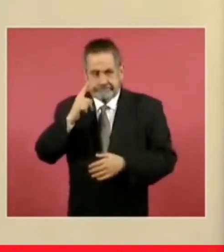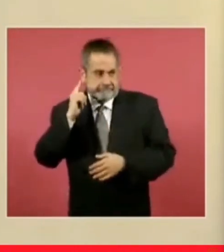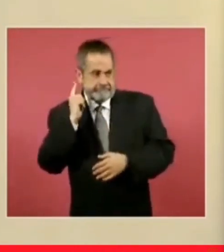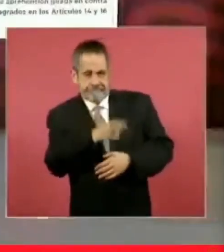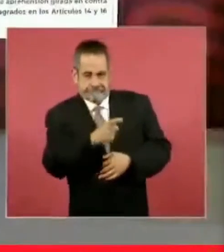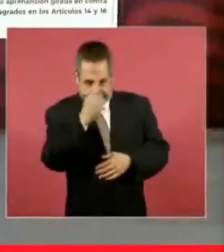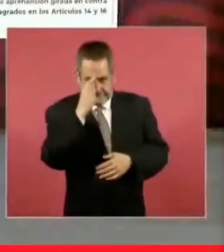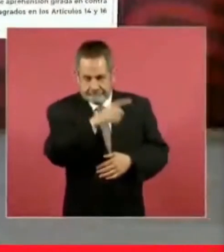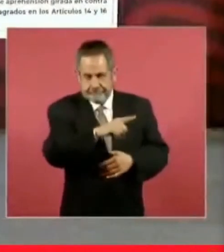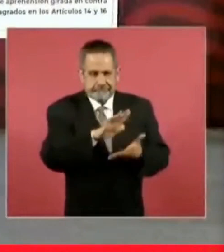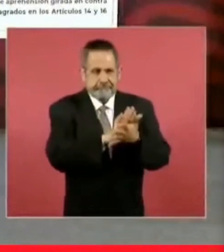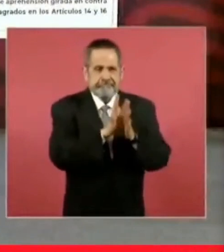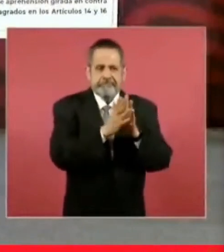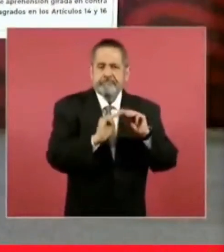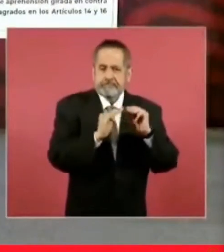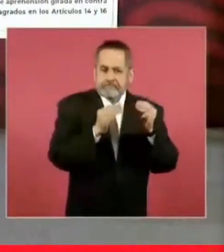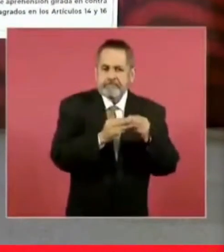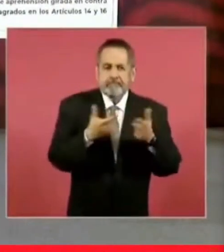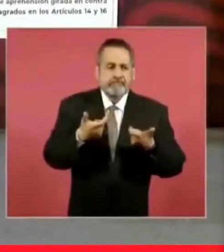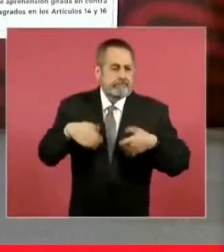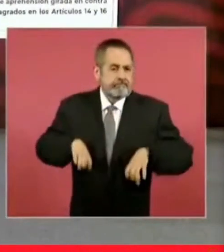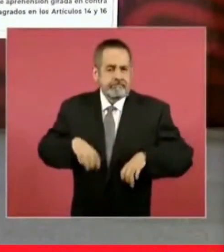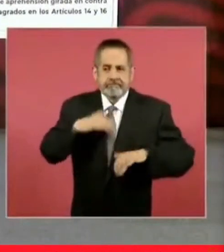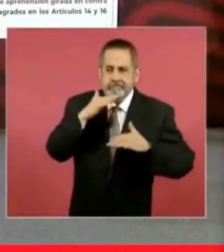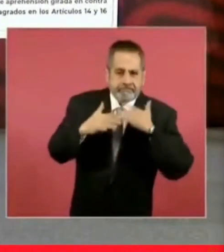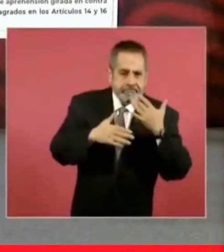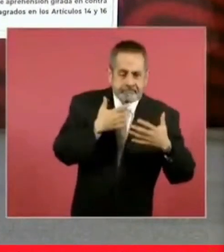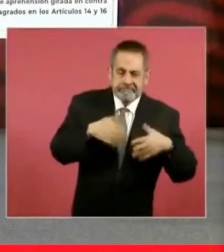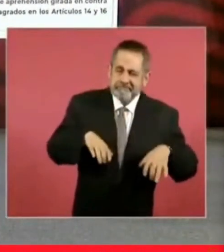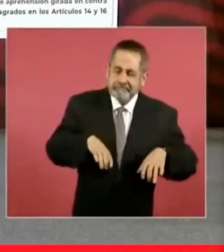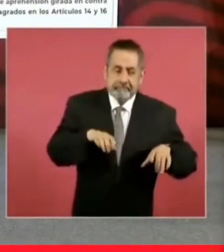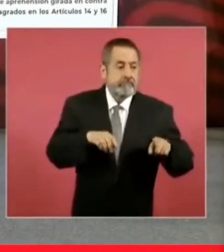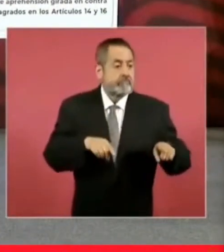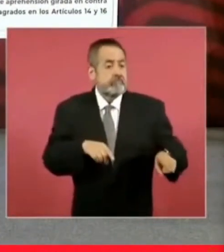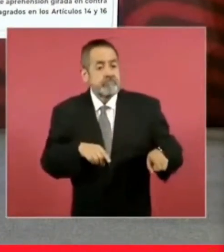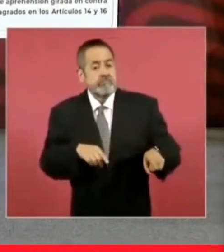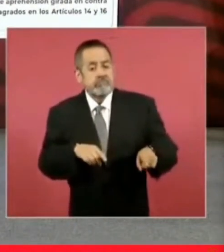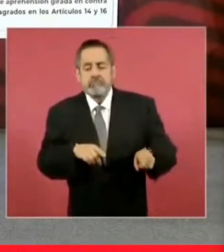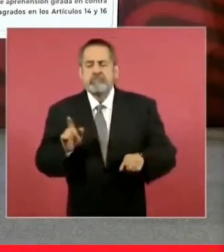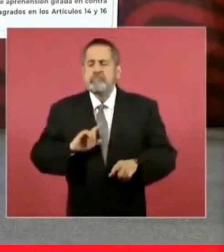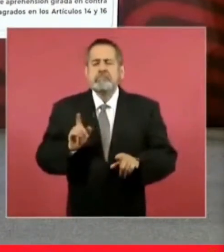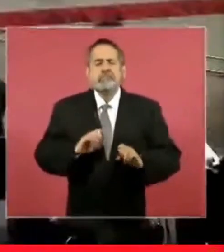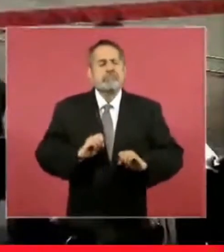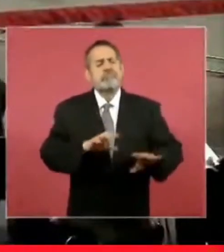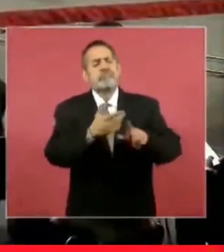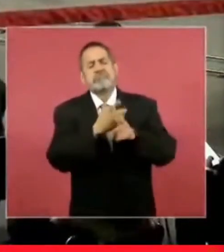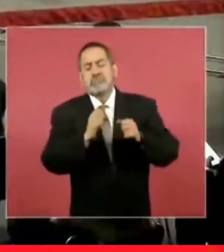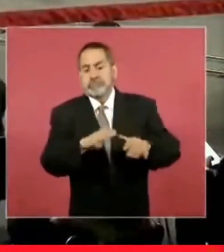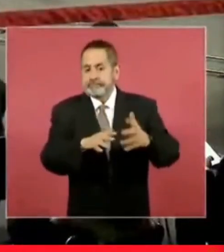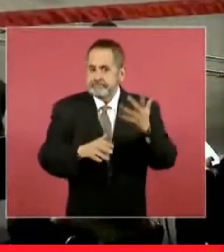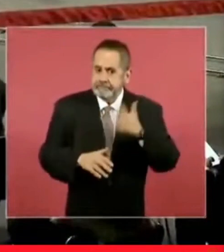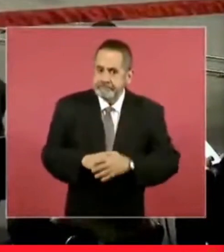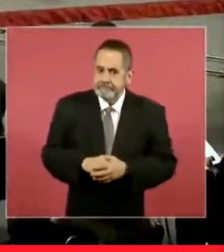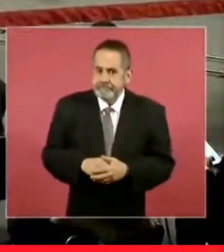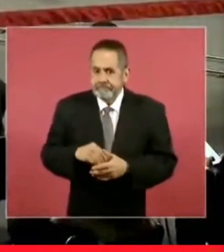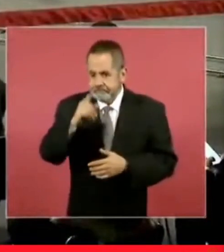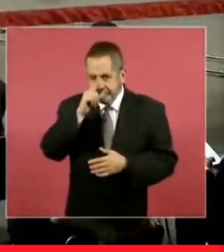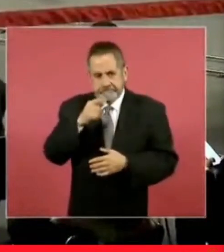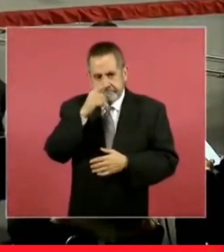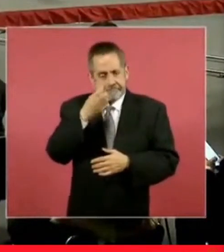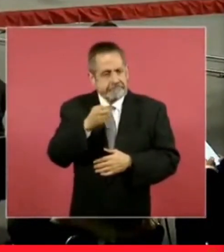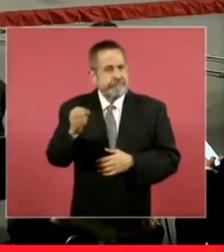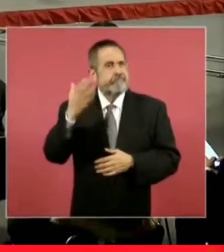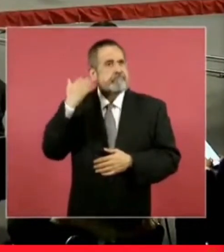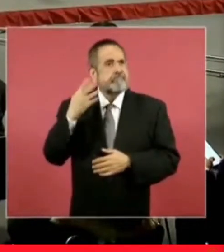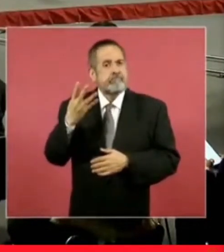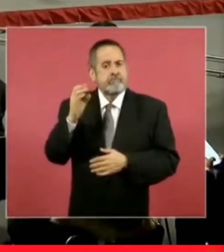organizada y operaciones con recursos de procedencia ilícita para efecto de dejar insubsistente una orden de aprensión de fecha 4 de octubre